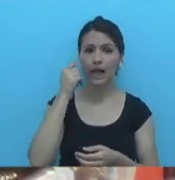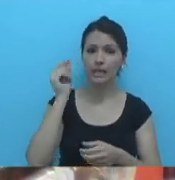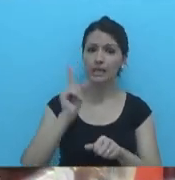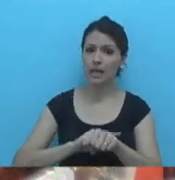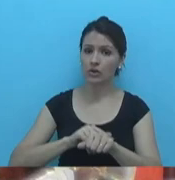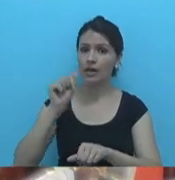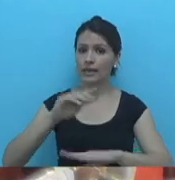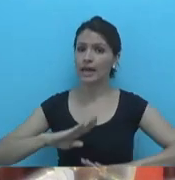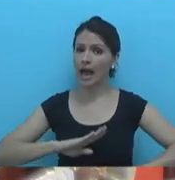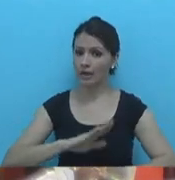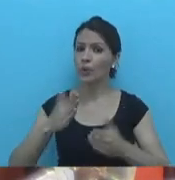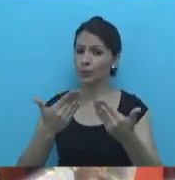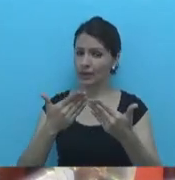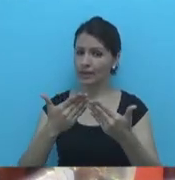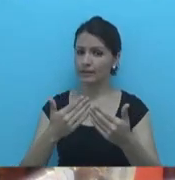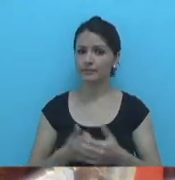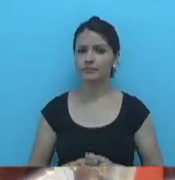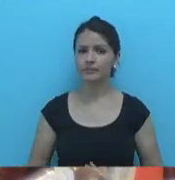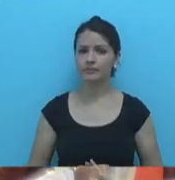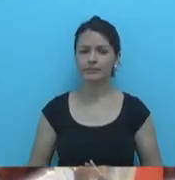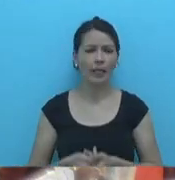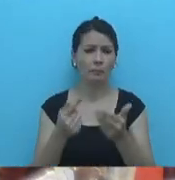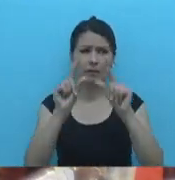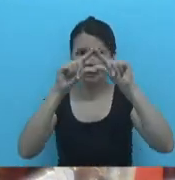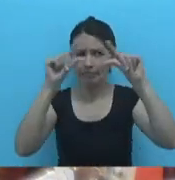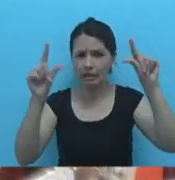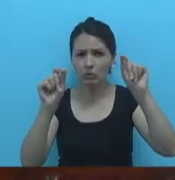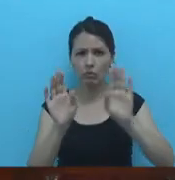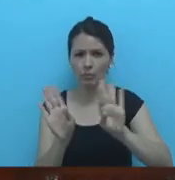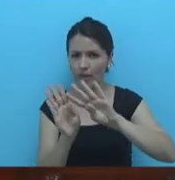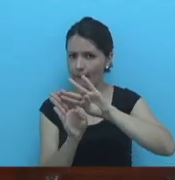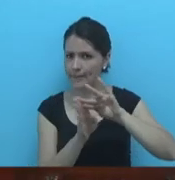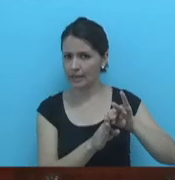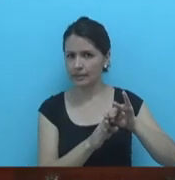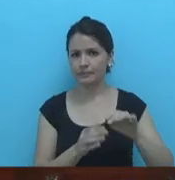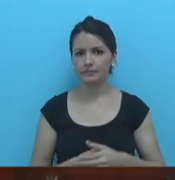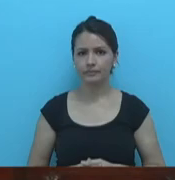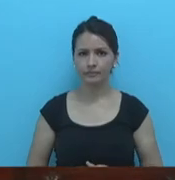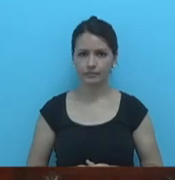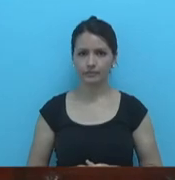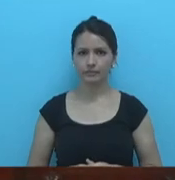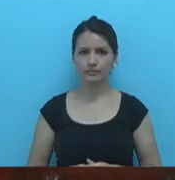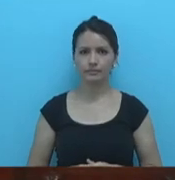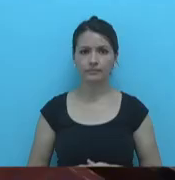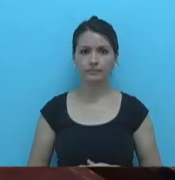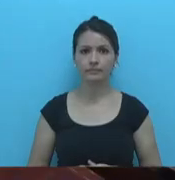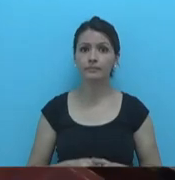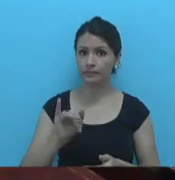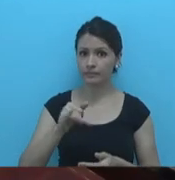llevar adelante. O sea, independientemente de la carátula. Bien. Bueno, a votación entonces el